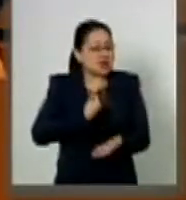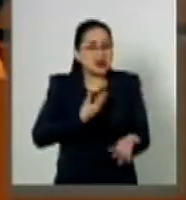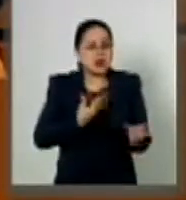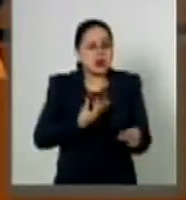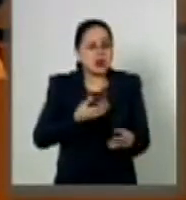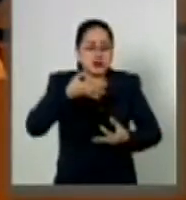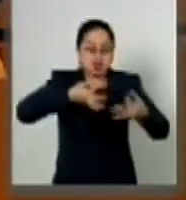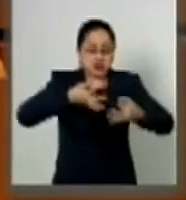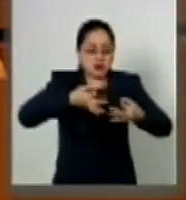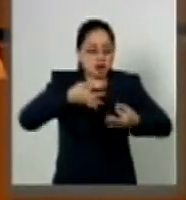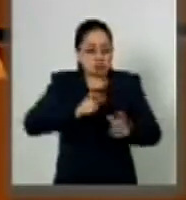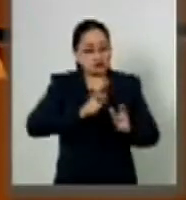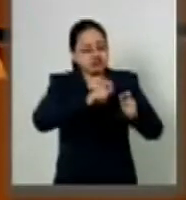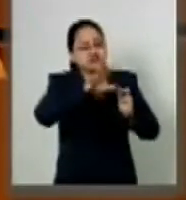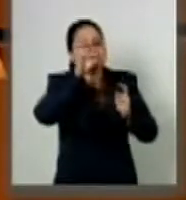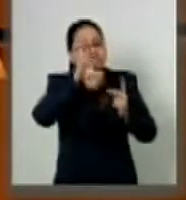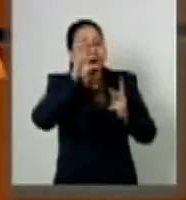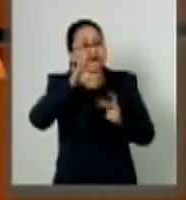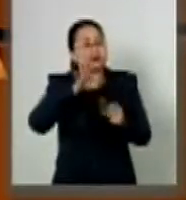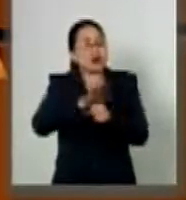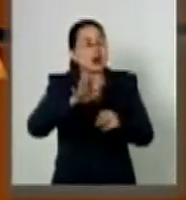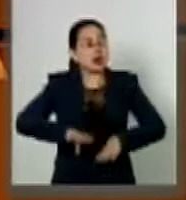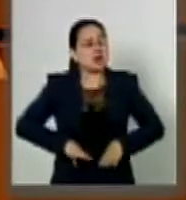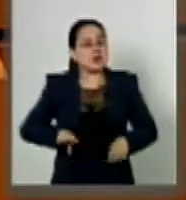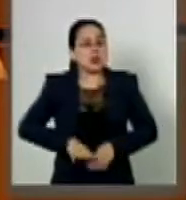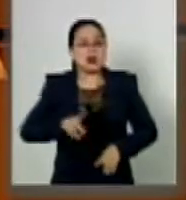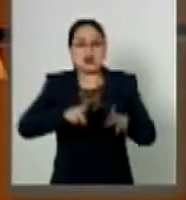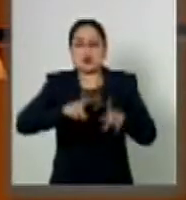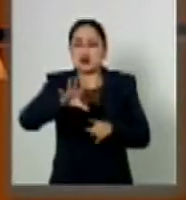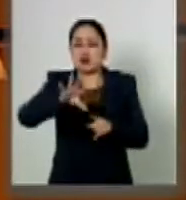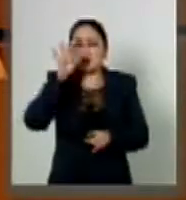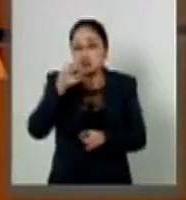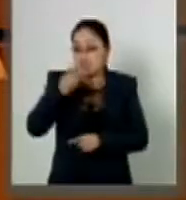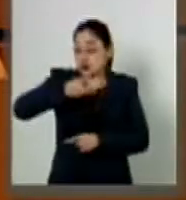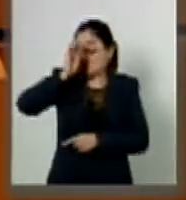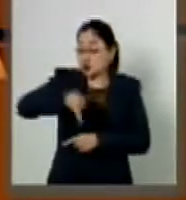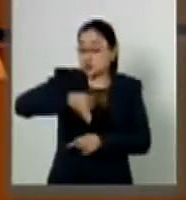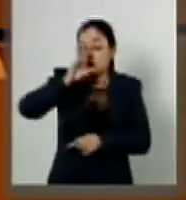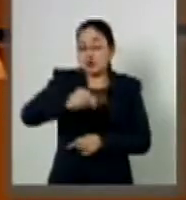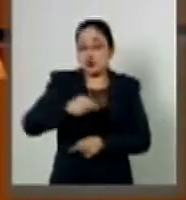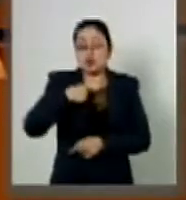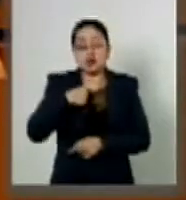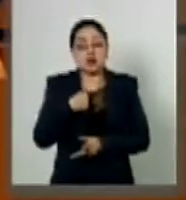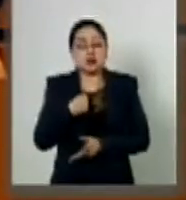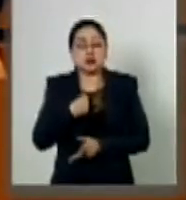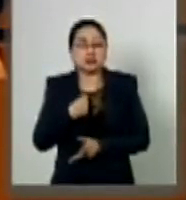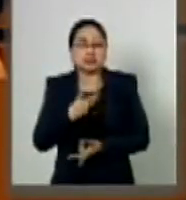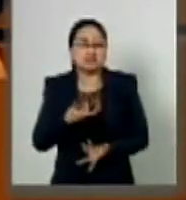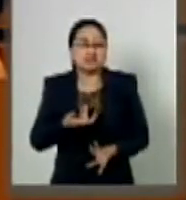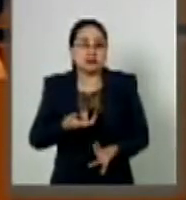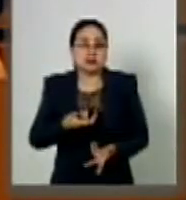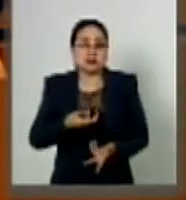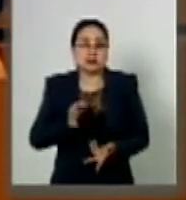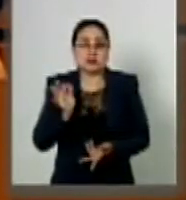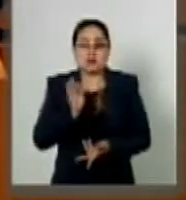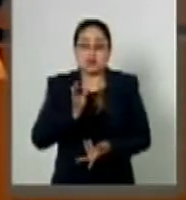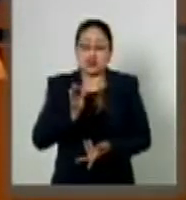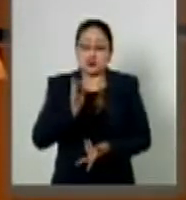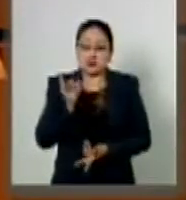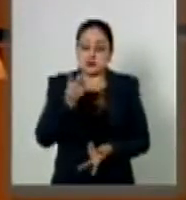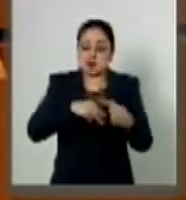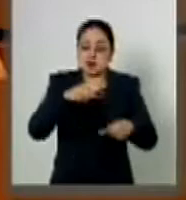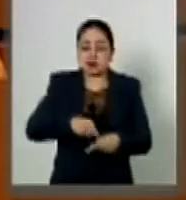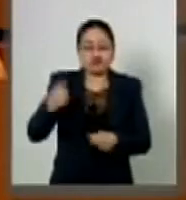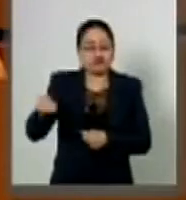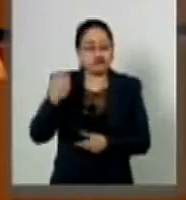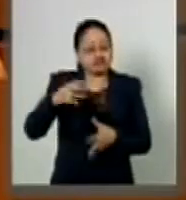un tribunal de consigna. Me parece que esto no es admisible y no podría pasar yo sin protestar de manera